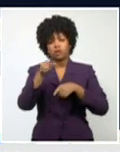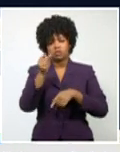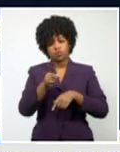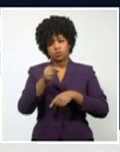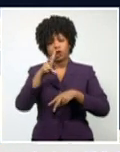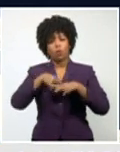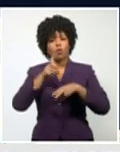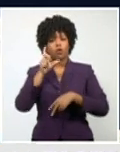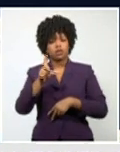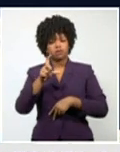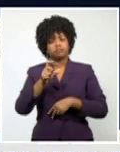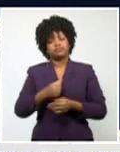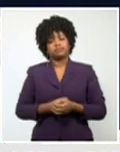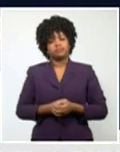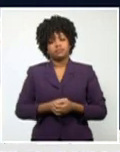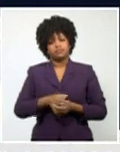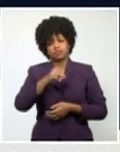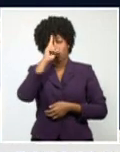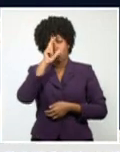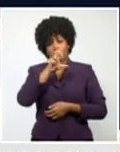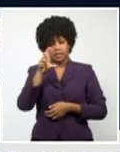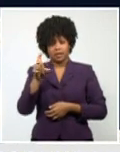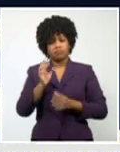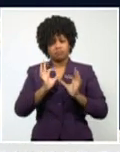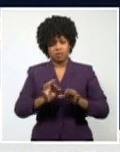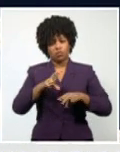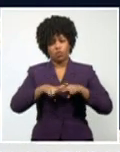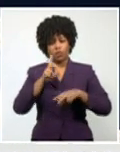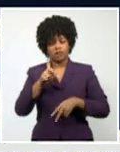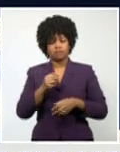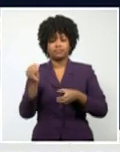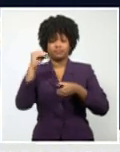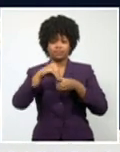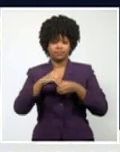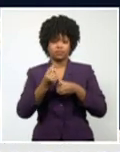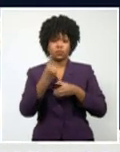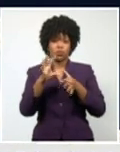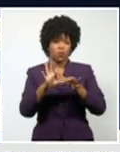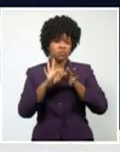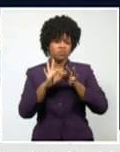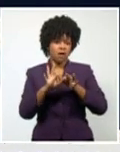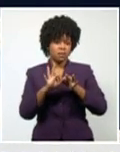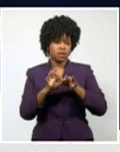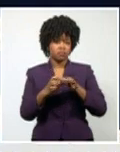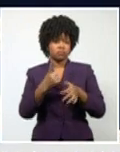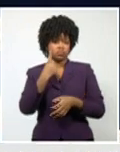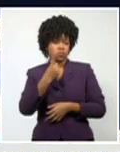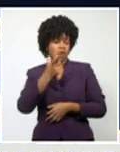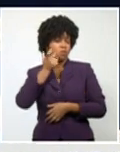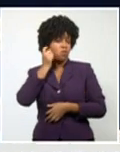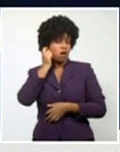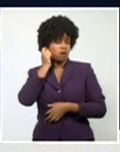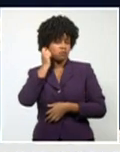Domínguez. Se incorpora un caso confirmado grave, que es una paciente en el Hospital